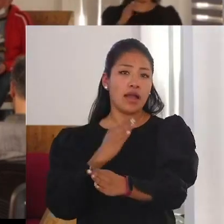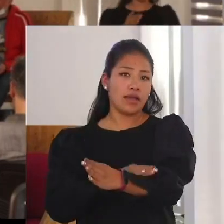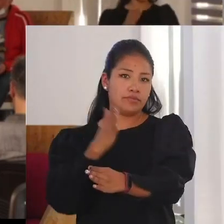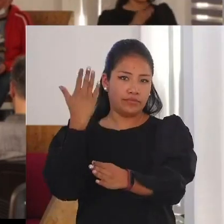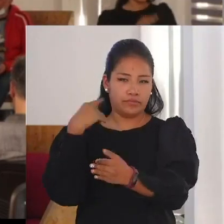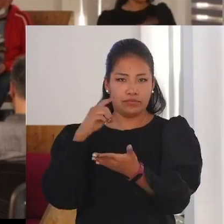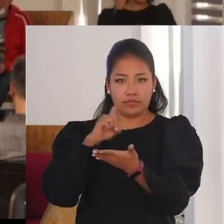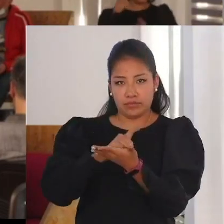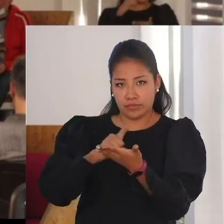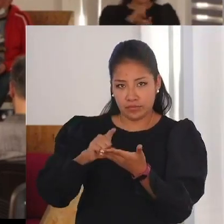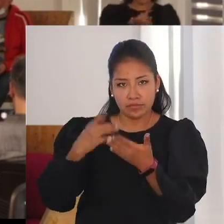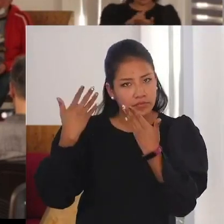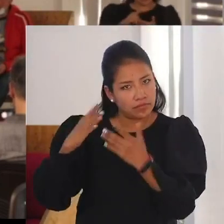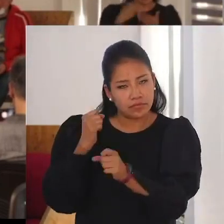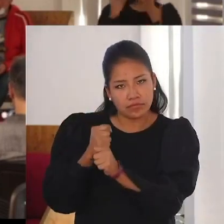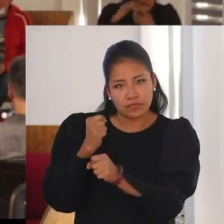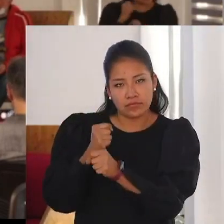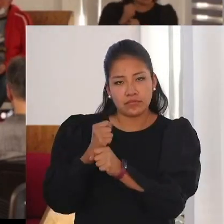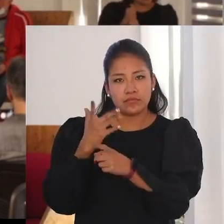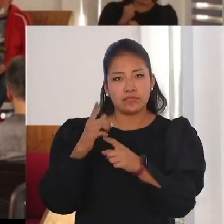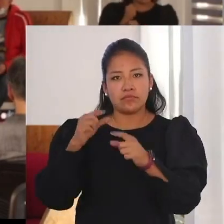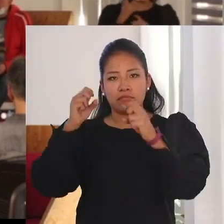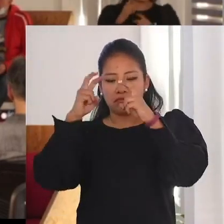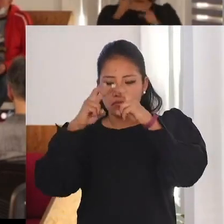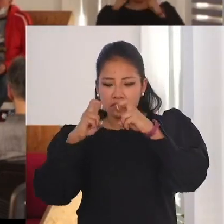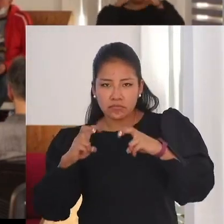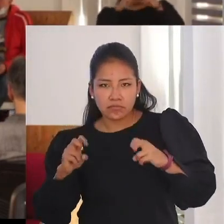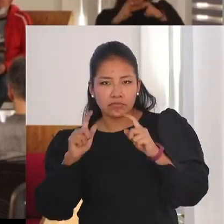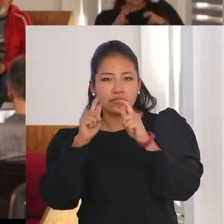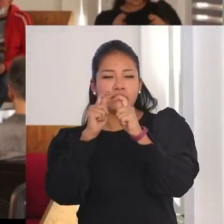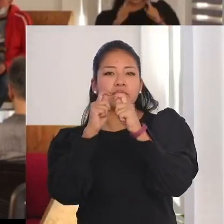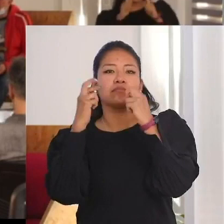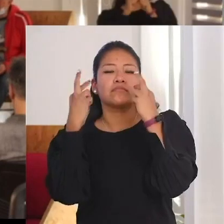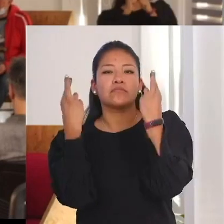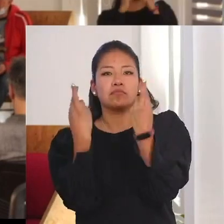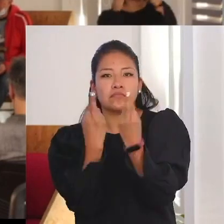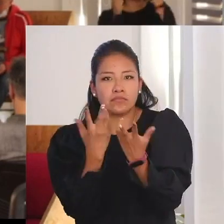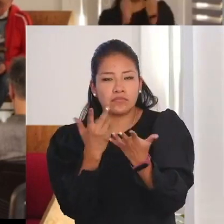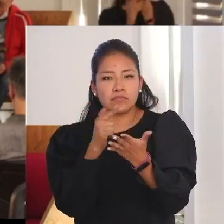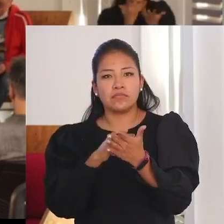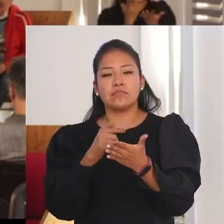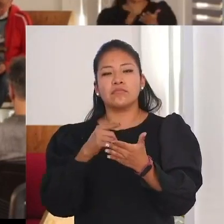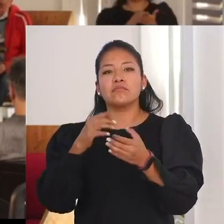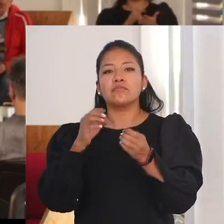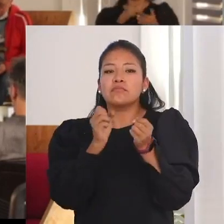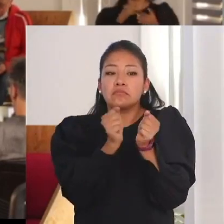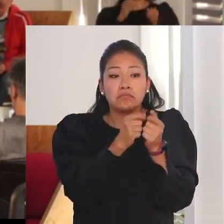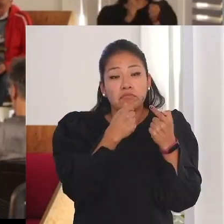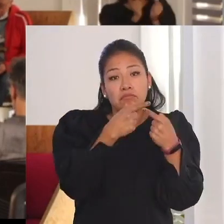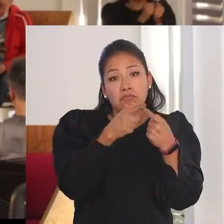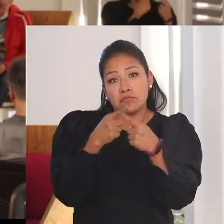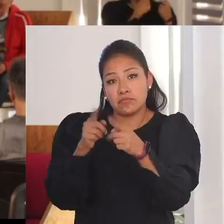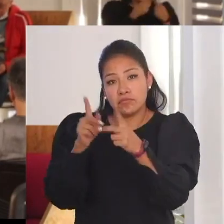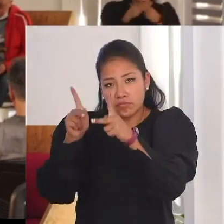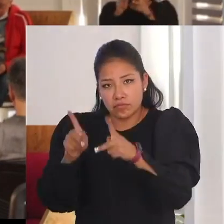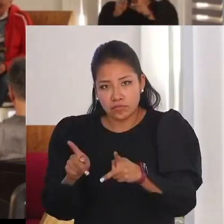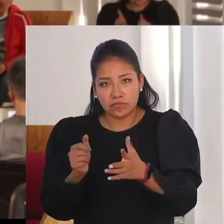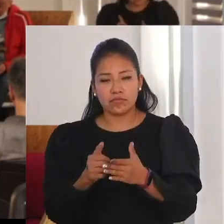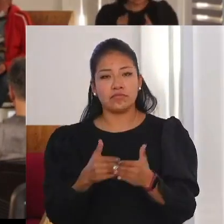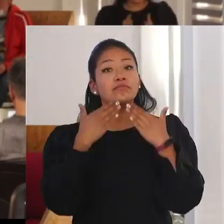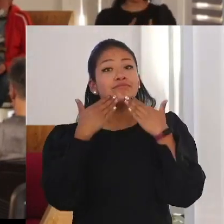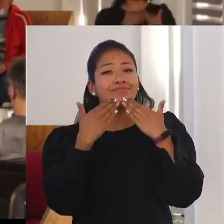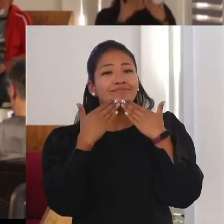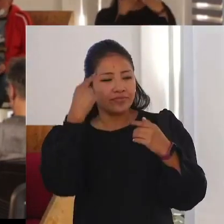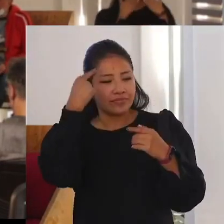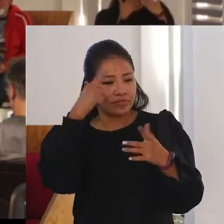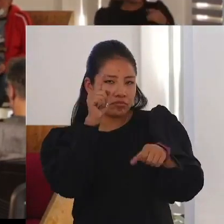esta semana ha sido gracias a iconoclasistas a Julia Pablo que nos han estado acompañando desde Argentina esta semana Gracias por vuestro tiempo